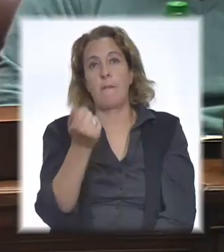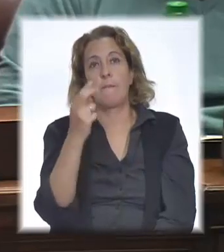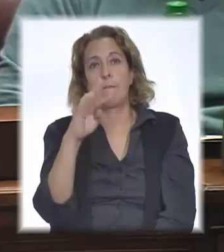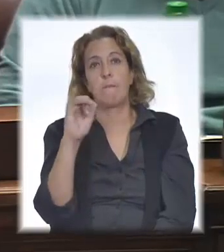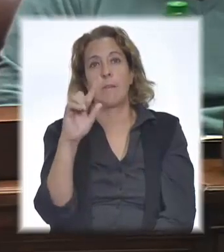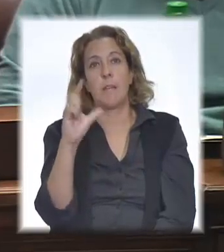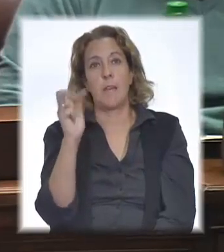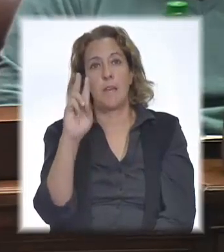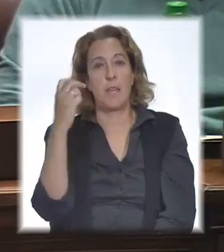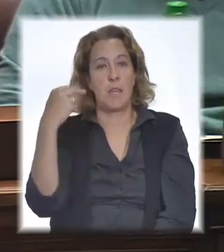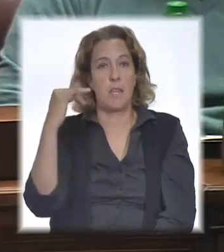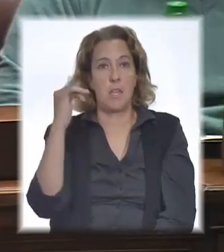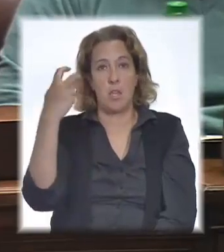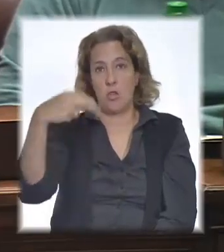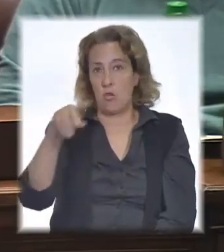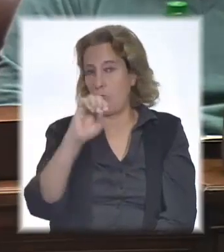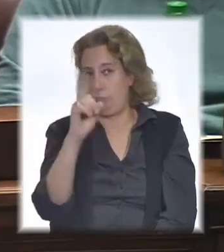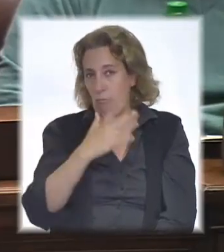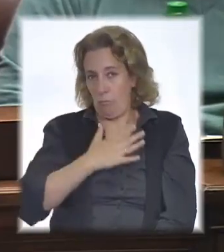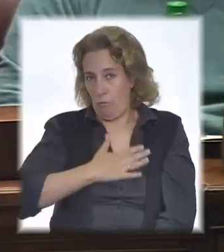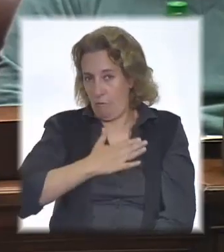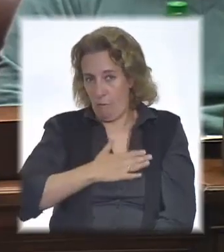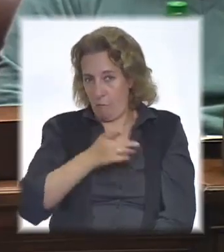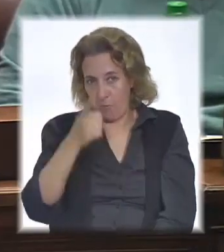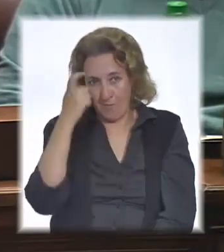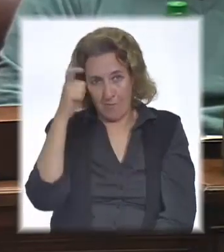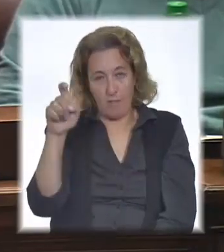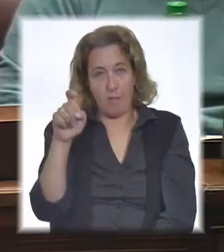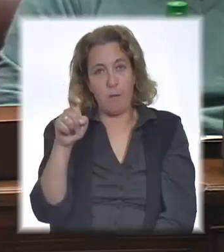no hubiera estado muy conforme con esa idea